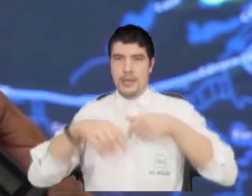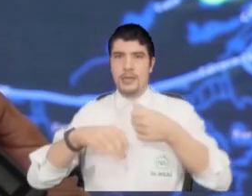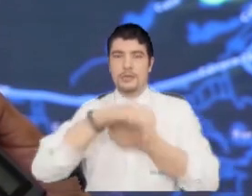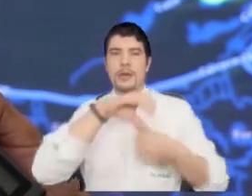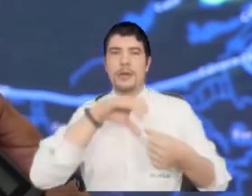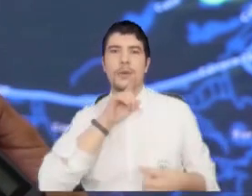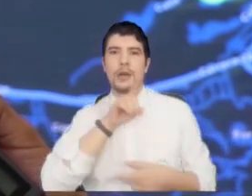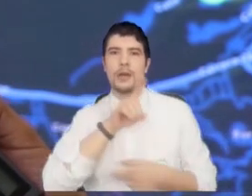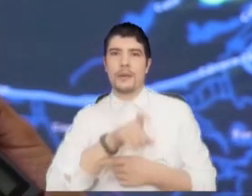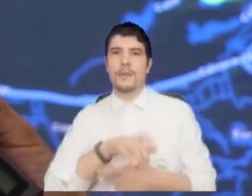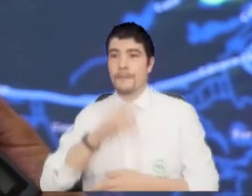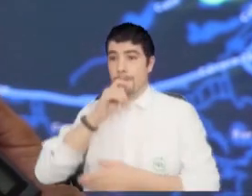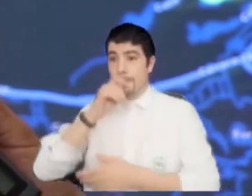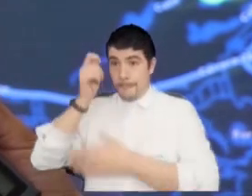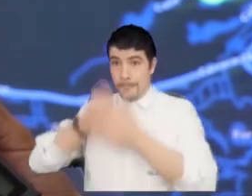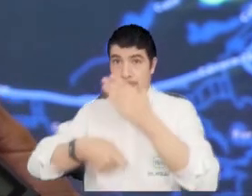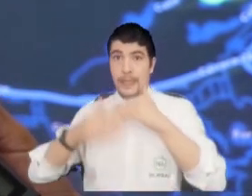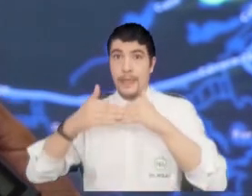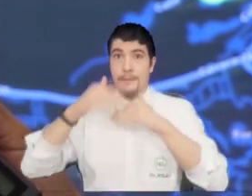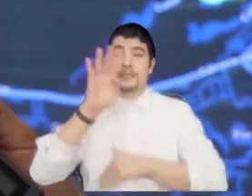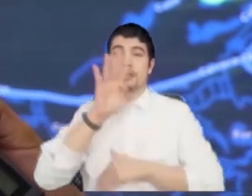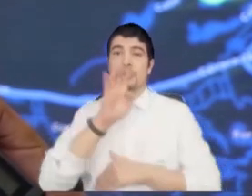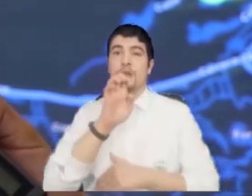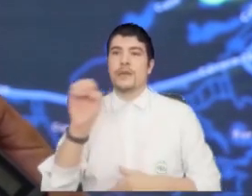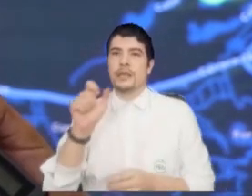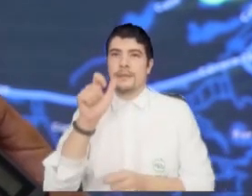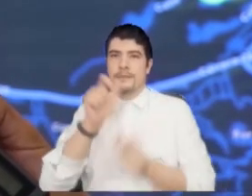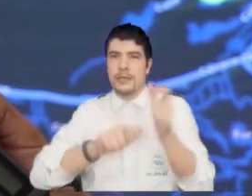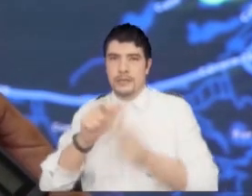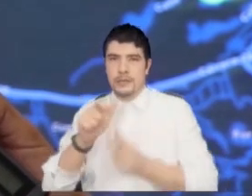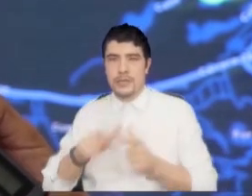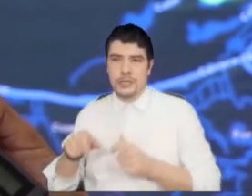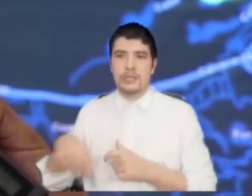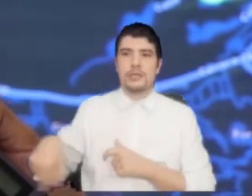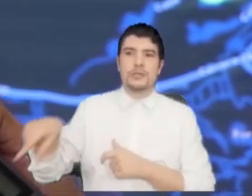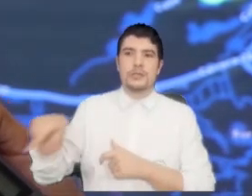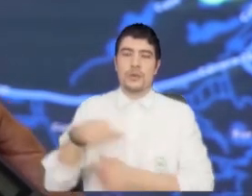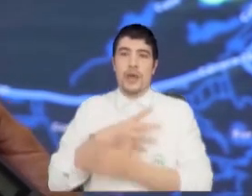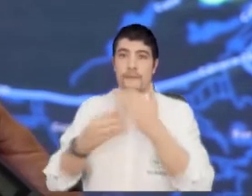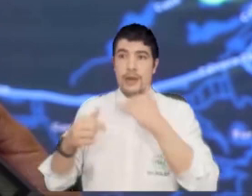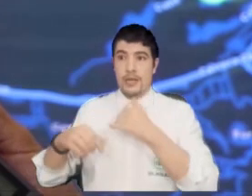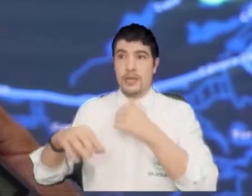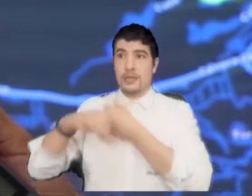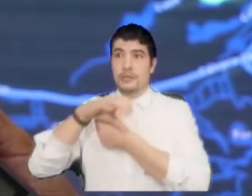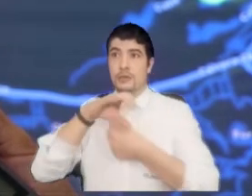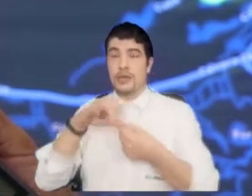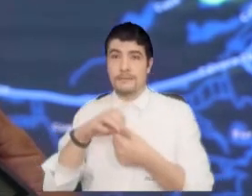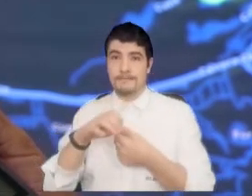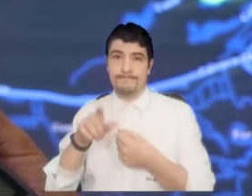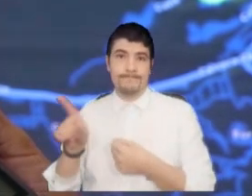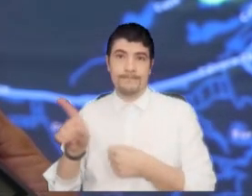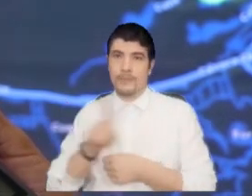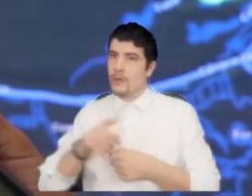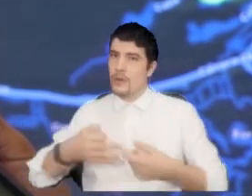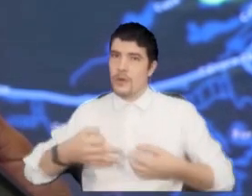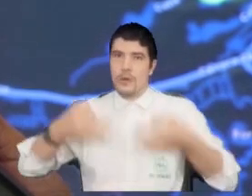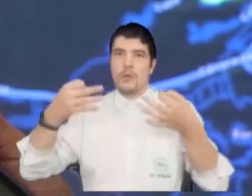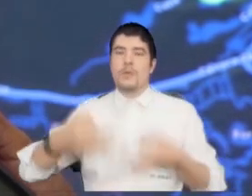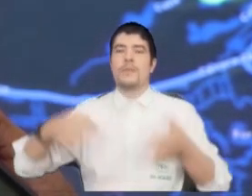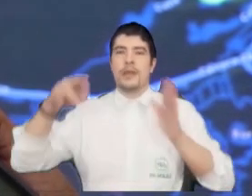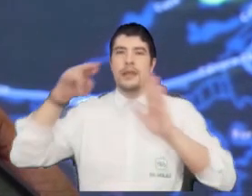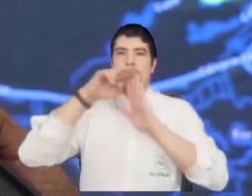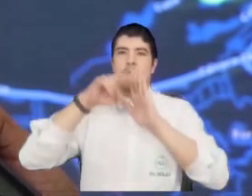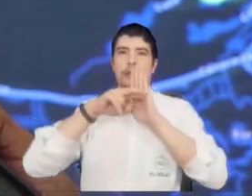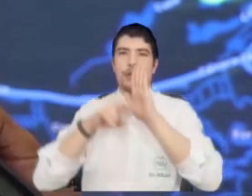sancionado más de 90 personas que se encontraban a las afueras de la ciudad infringiendo la norma de aislamiento preventivo obligatorio, en lo